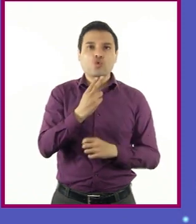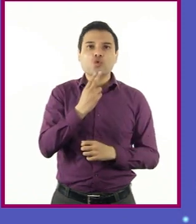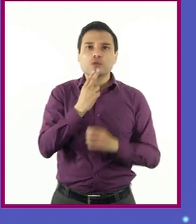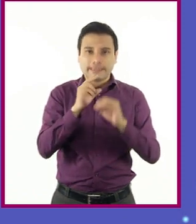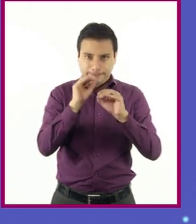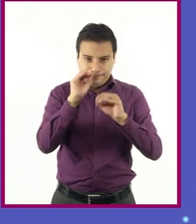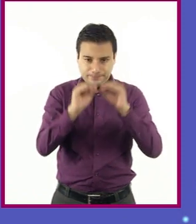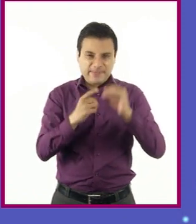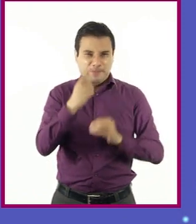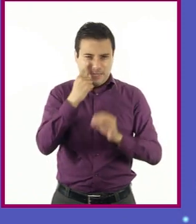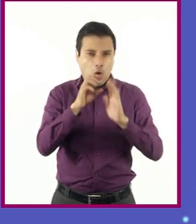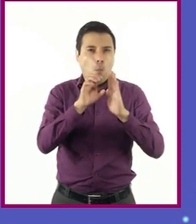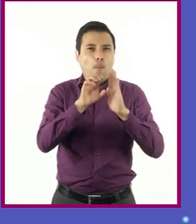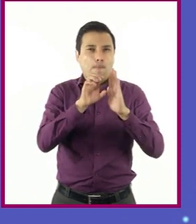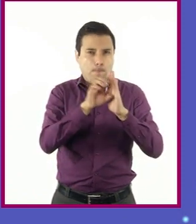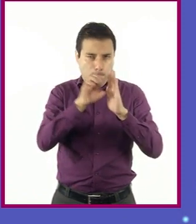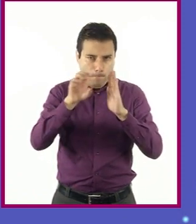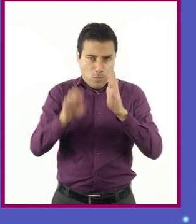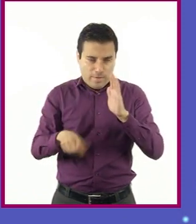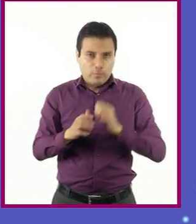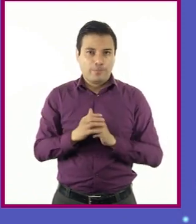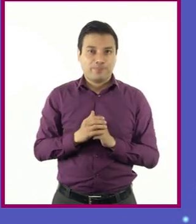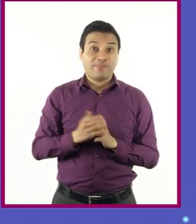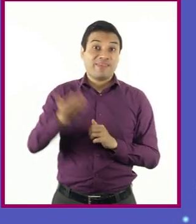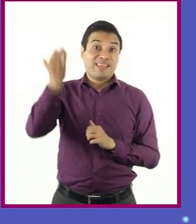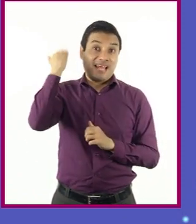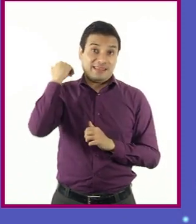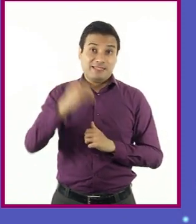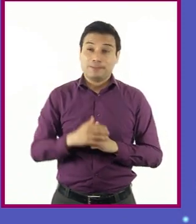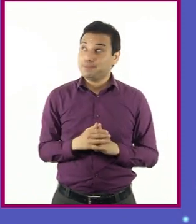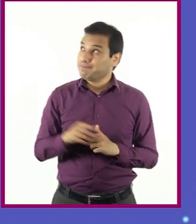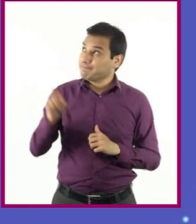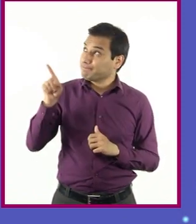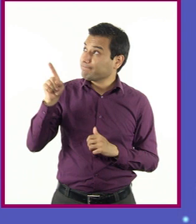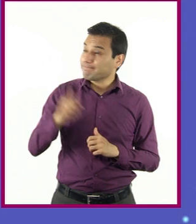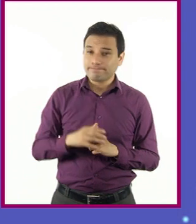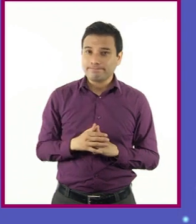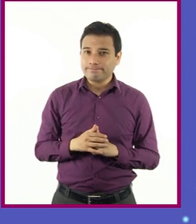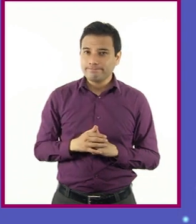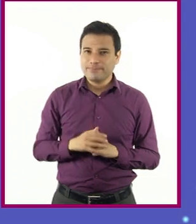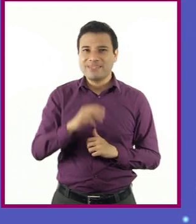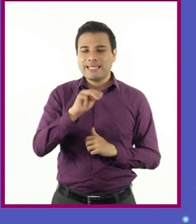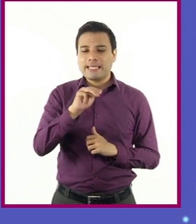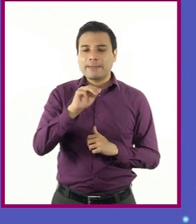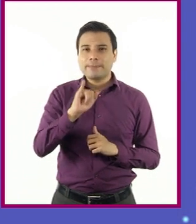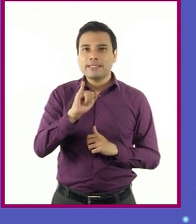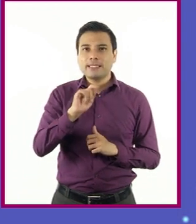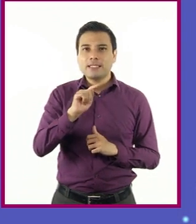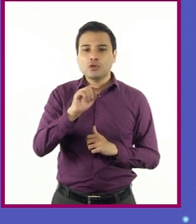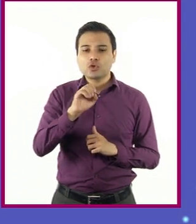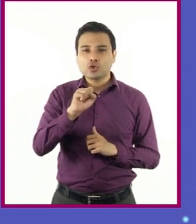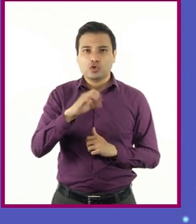ejemplo de la antigua mitología. Fusionaron animales conocidos para crear los mitos tan fabulosos que hoy conocemos.